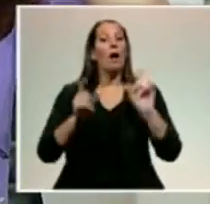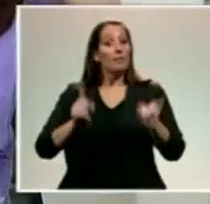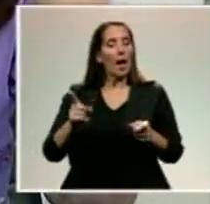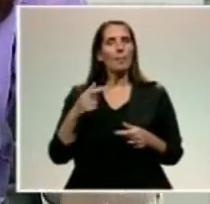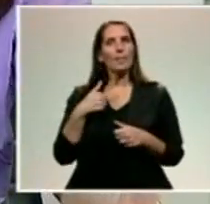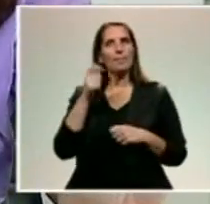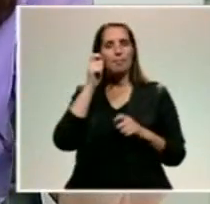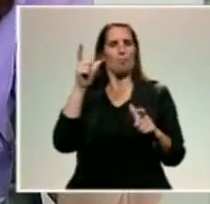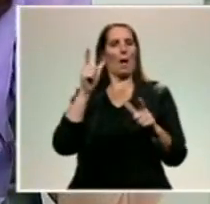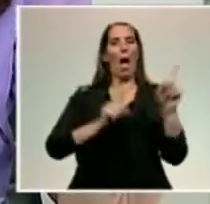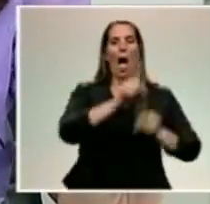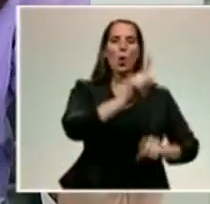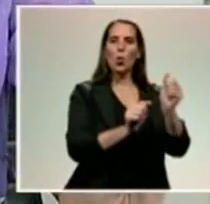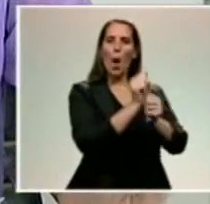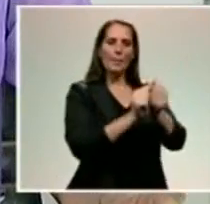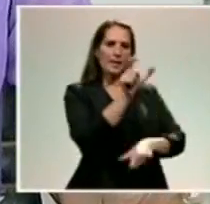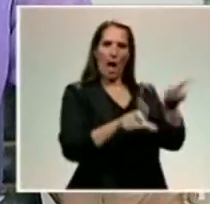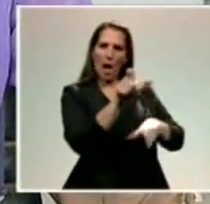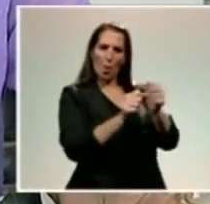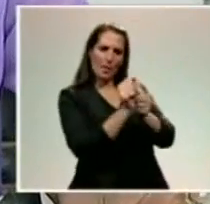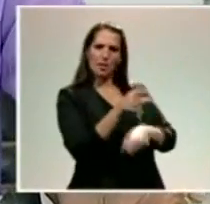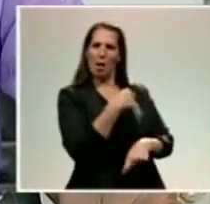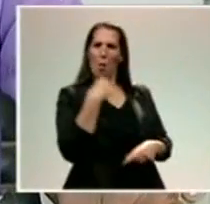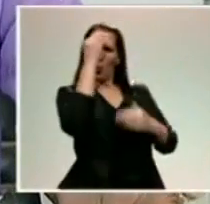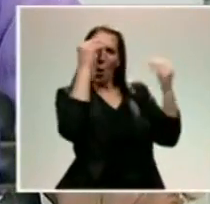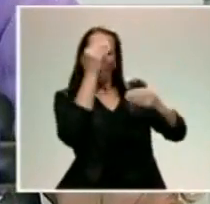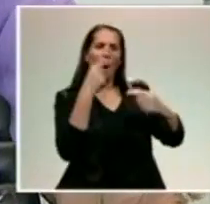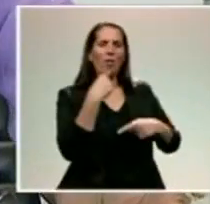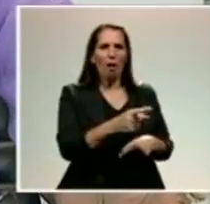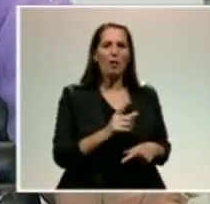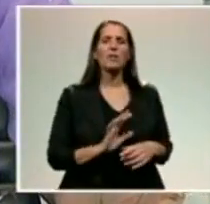repente algunos empresarios se preocuparan y dijeran que iban a venir